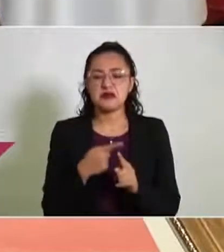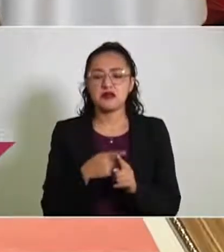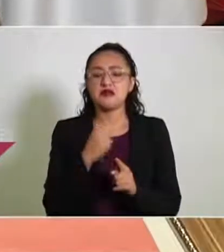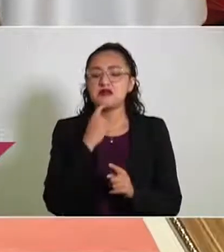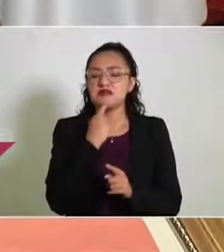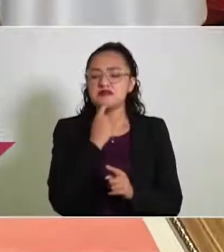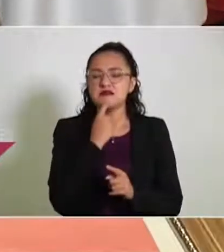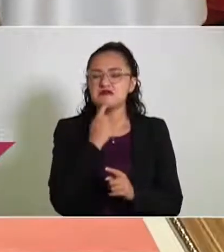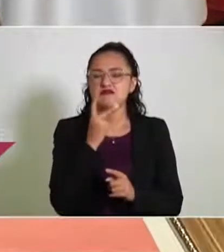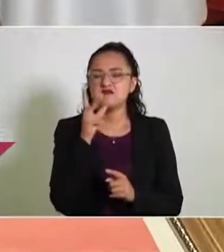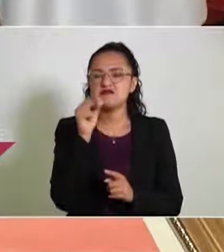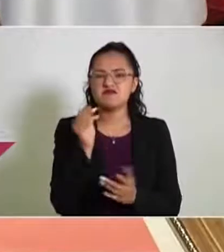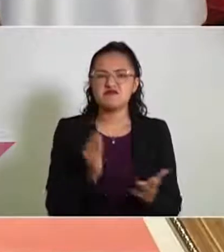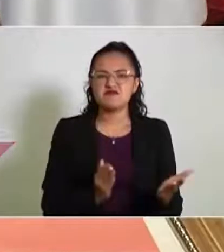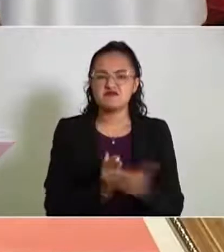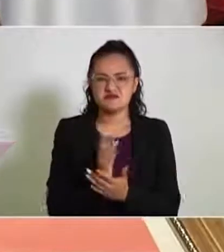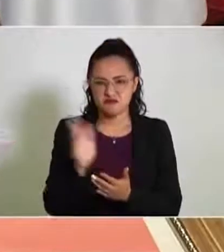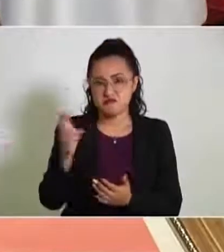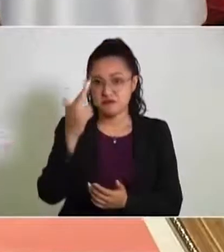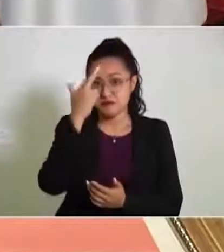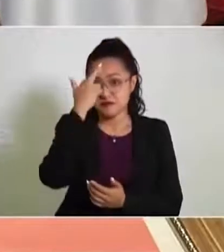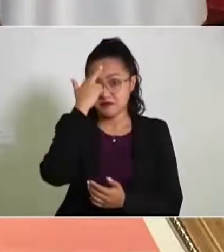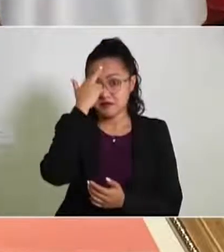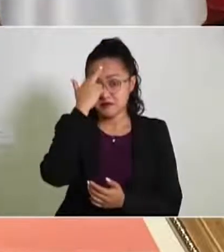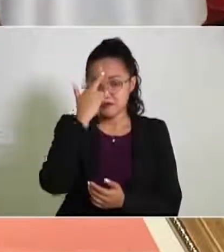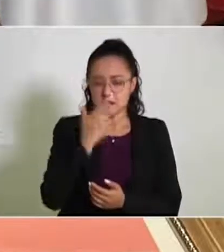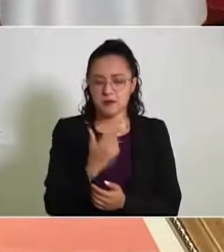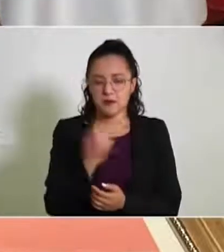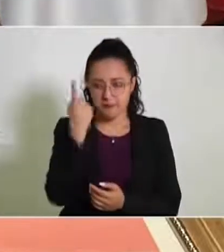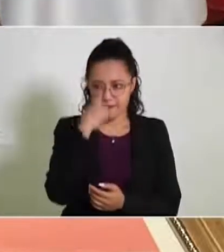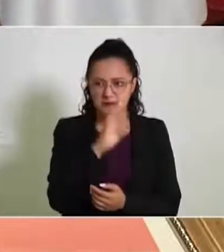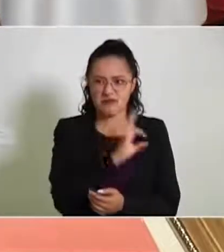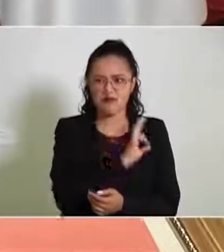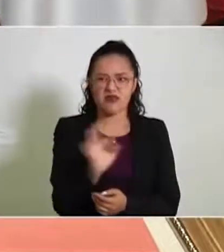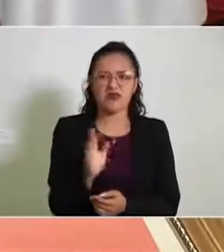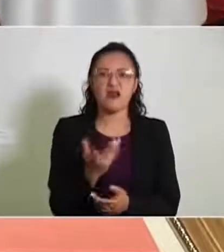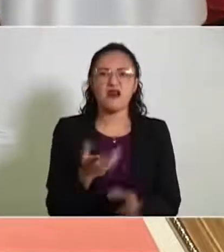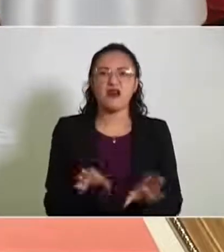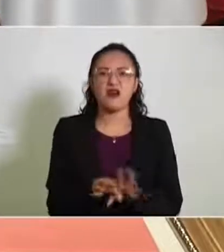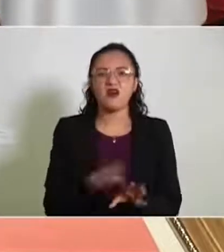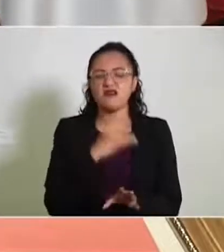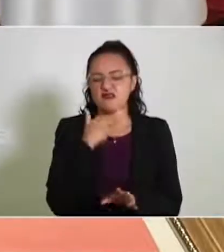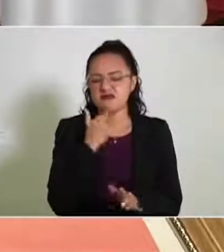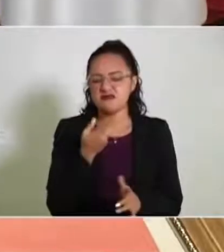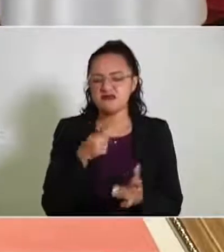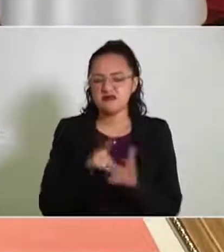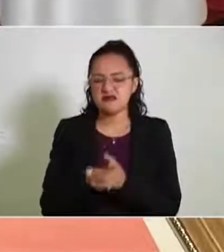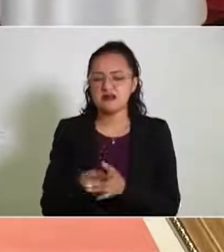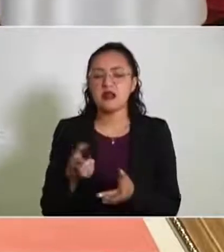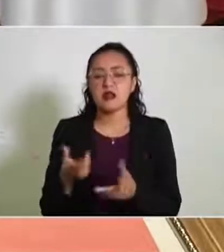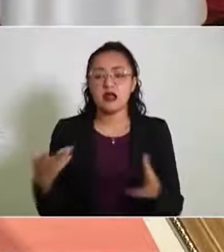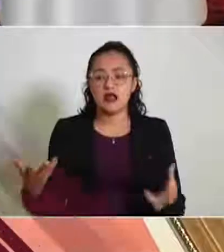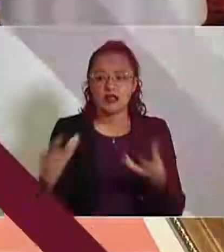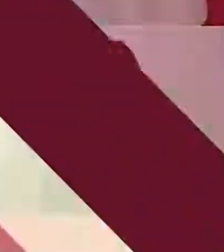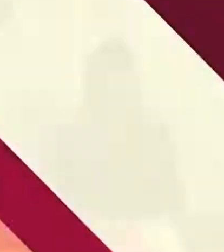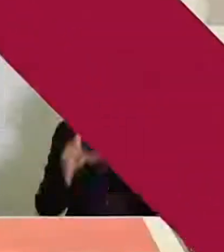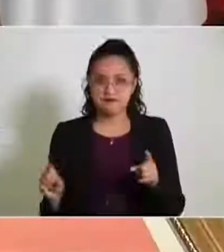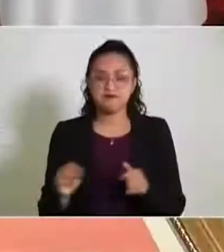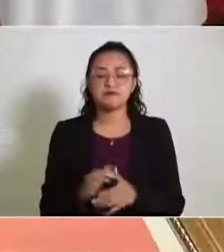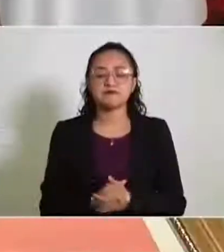Obrador, para poder hacer el fraude, se aliaron con el PRI.